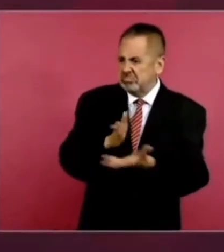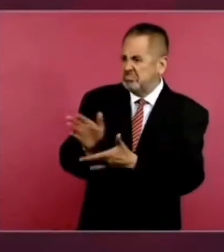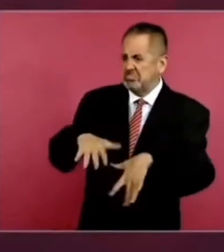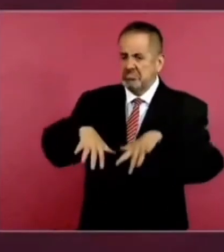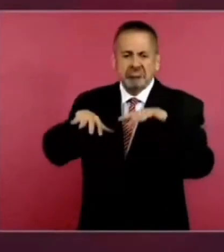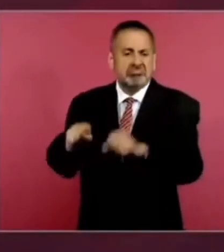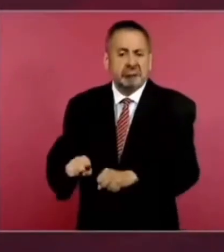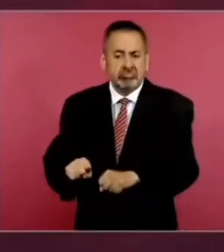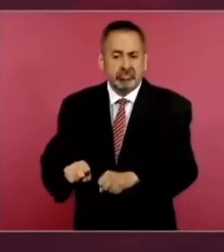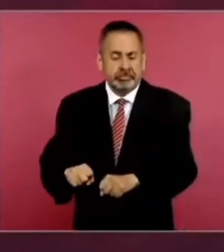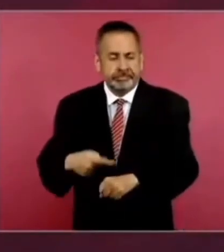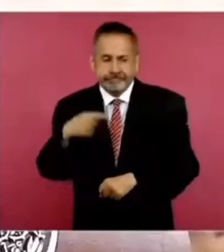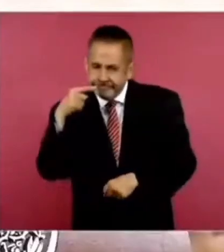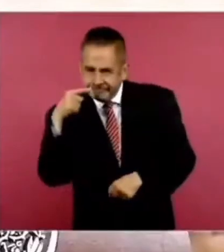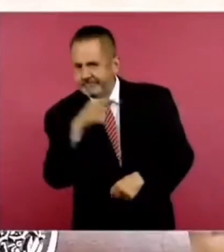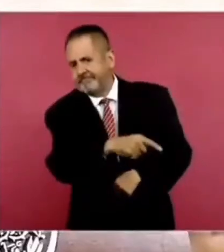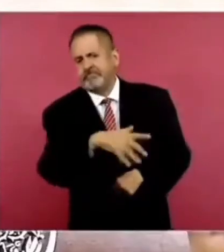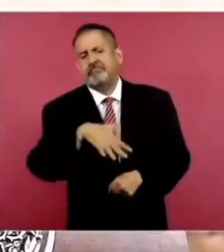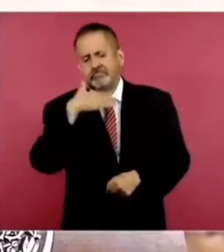Por eso